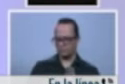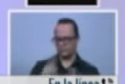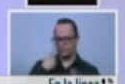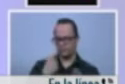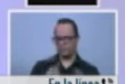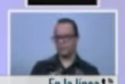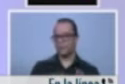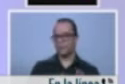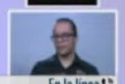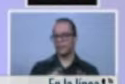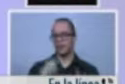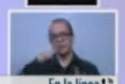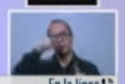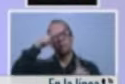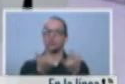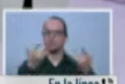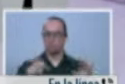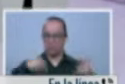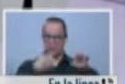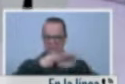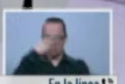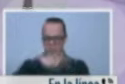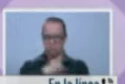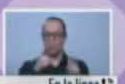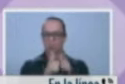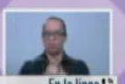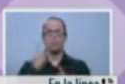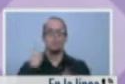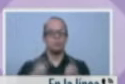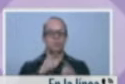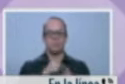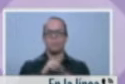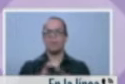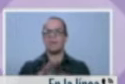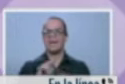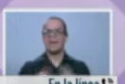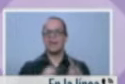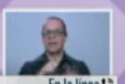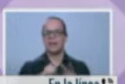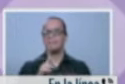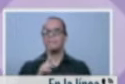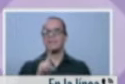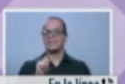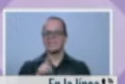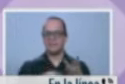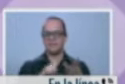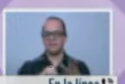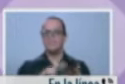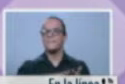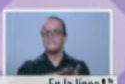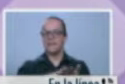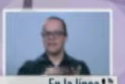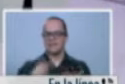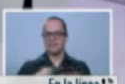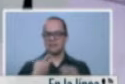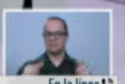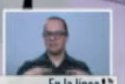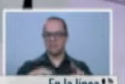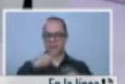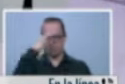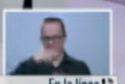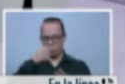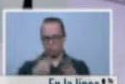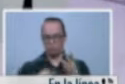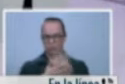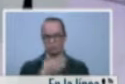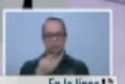porque lejos de buscar implementar mecanismos justamente para una mayor apertura, una mayor confrontación política verbal de ideas,